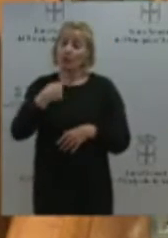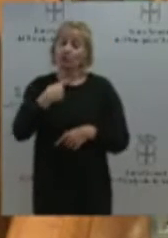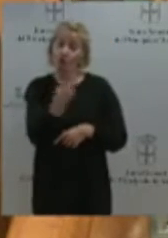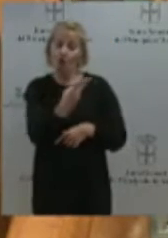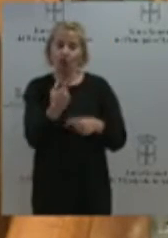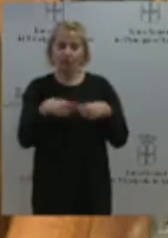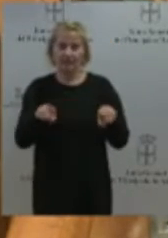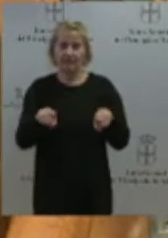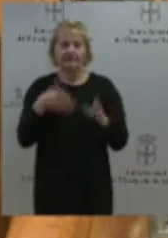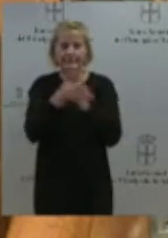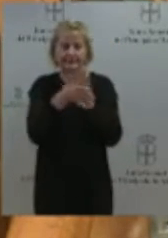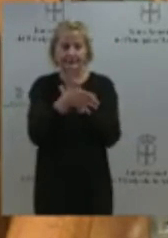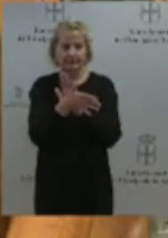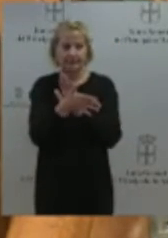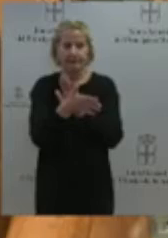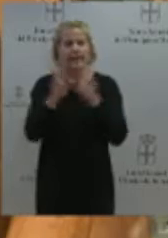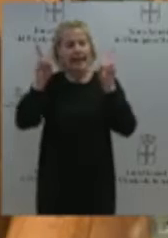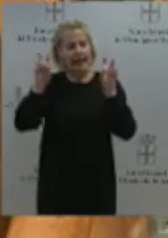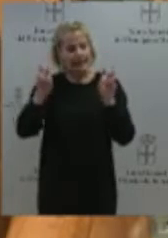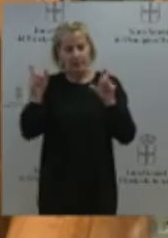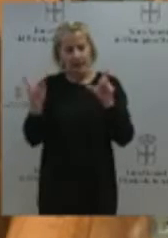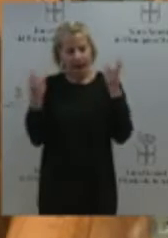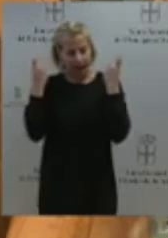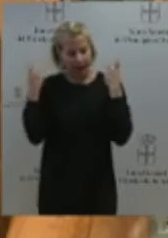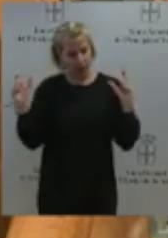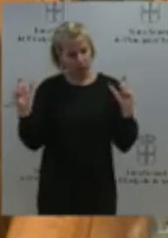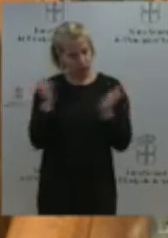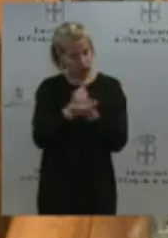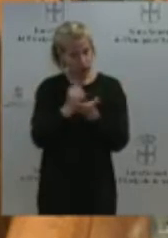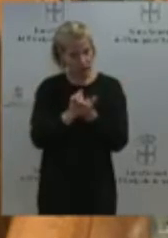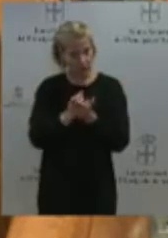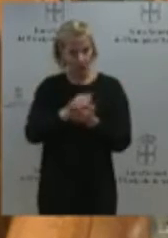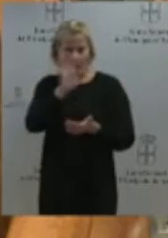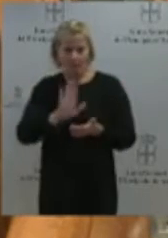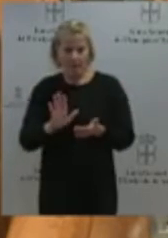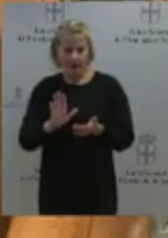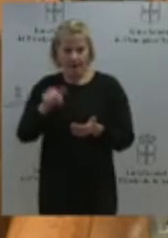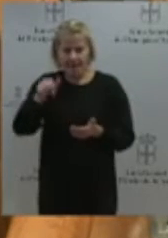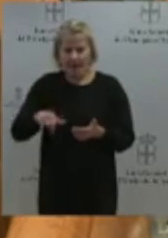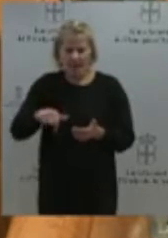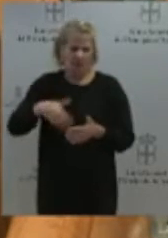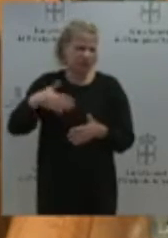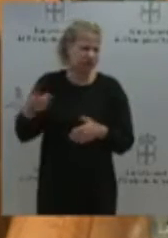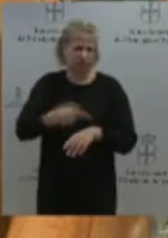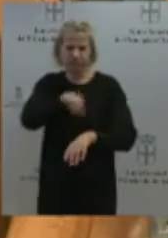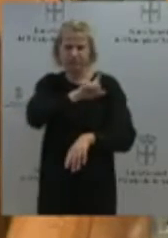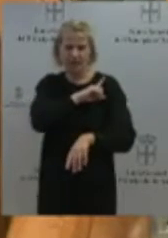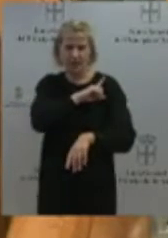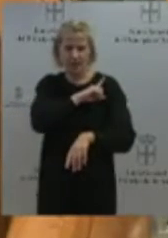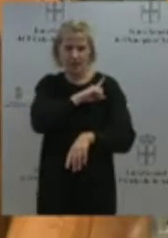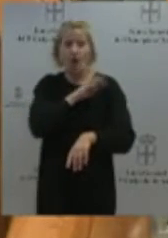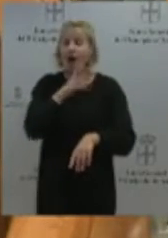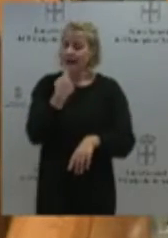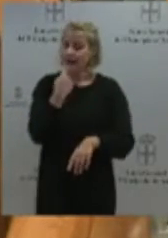da la sensación de que en Asturias hay masificación de ratios. Pues mire, le voy a dar las ratios medias. No llega a 17 alumnos